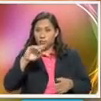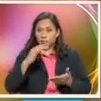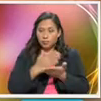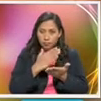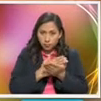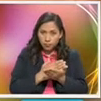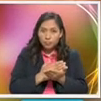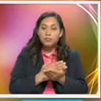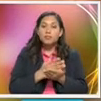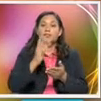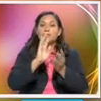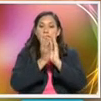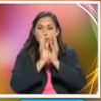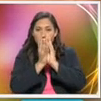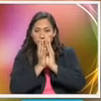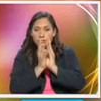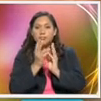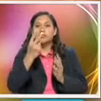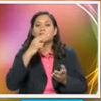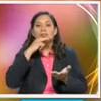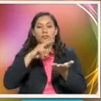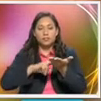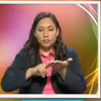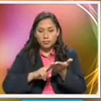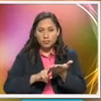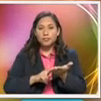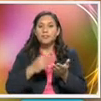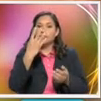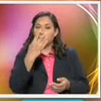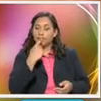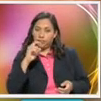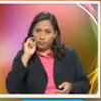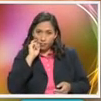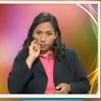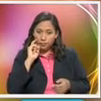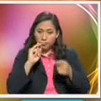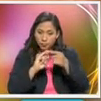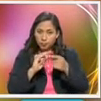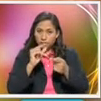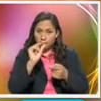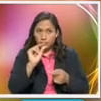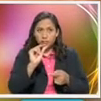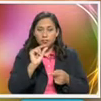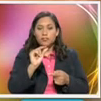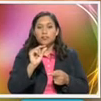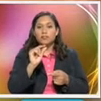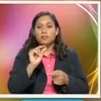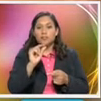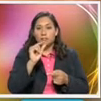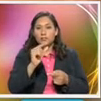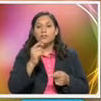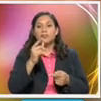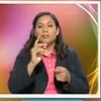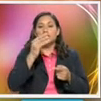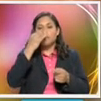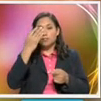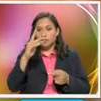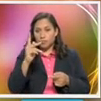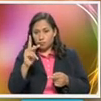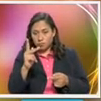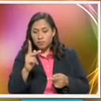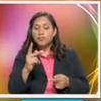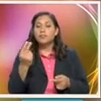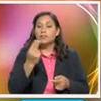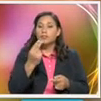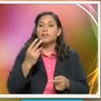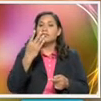8 rebanadas de piña, 2 aguacates medianos, 4 jitomates en cubo, 4 cucharadas de perejil. También vamos a